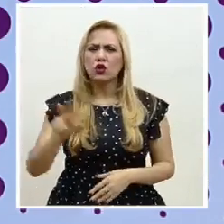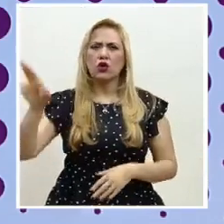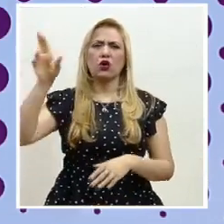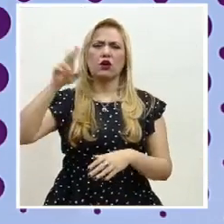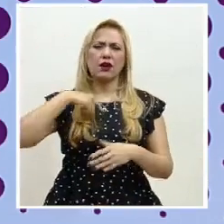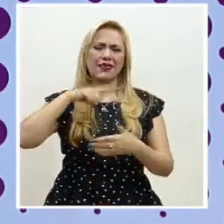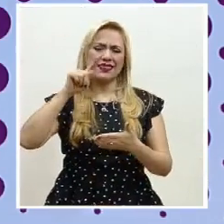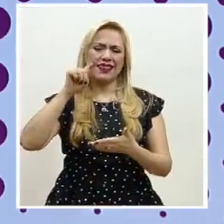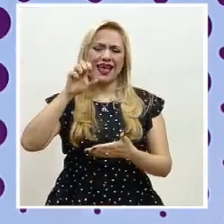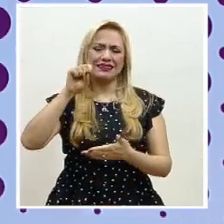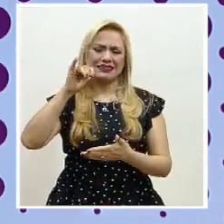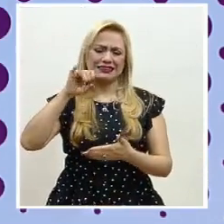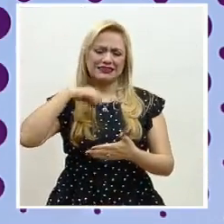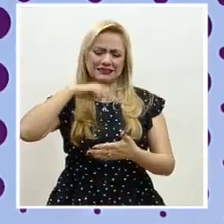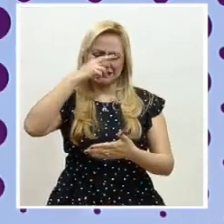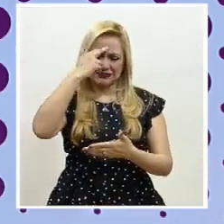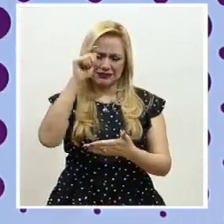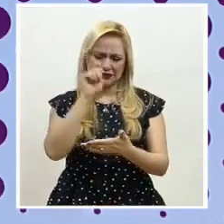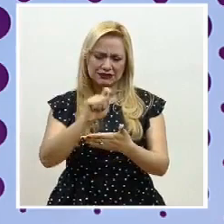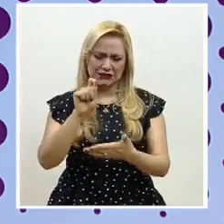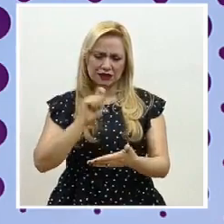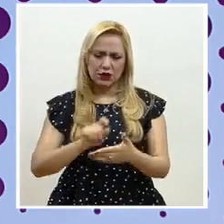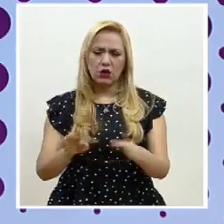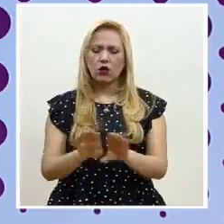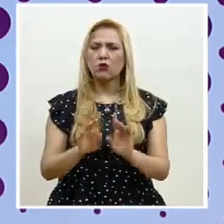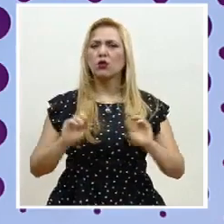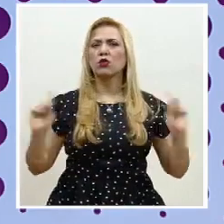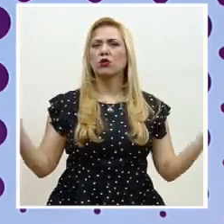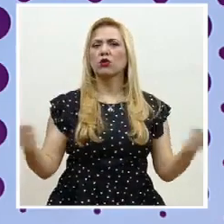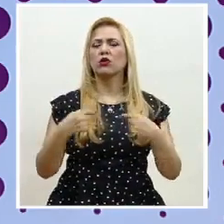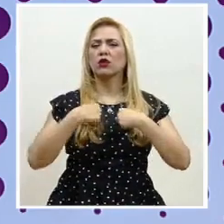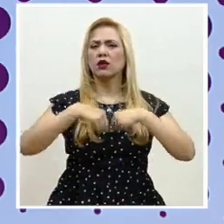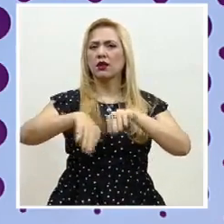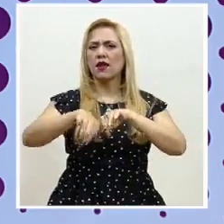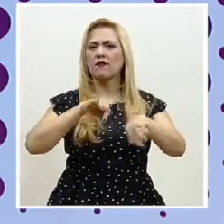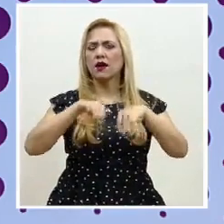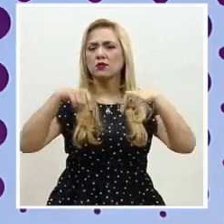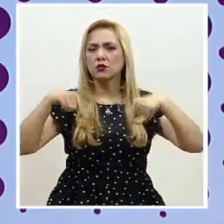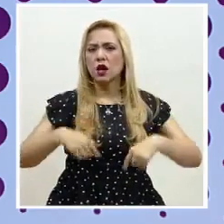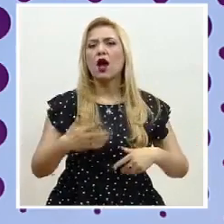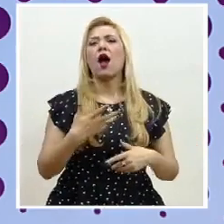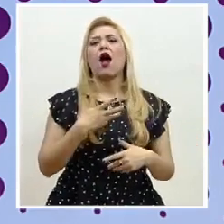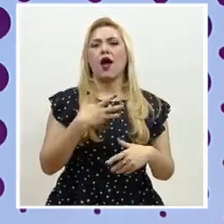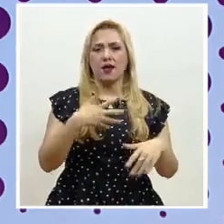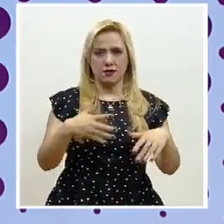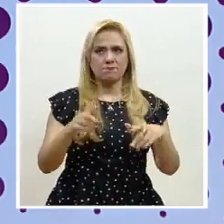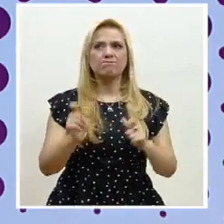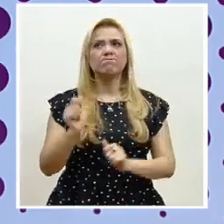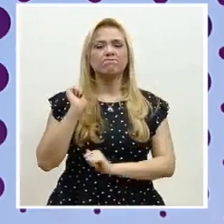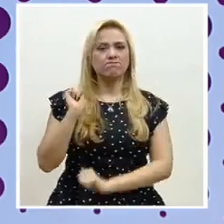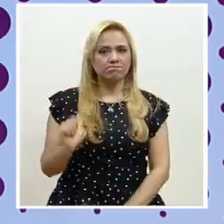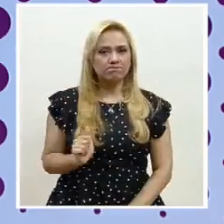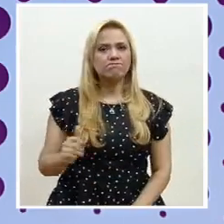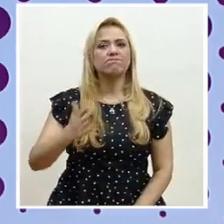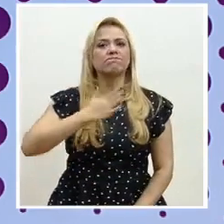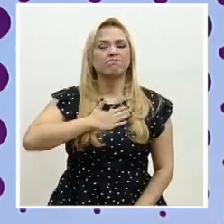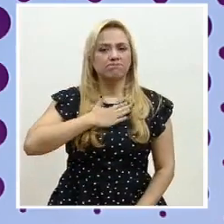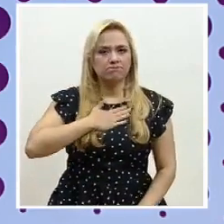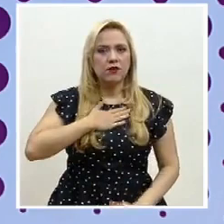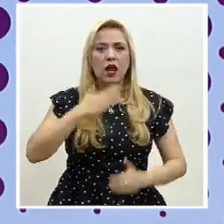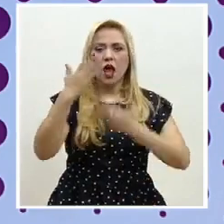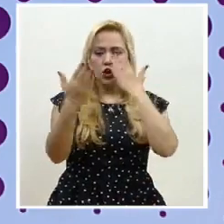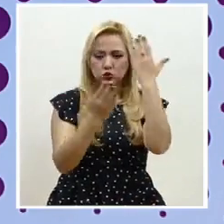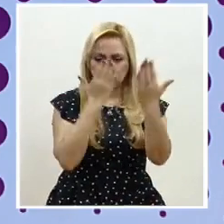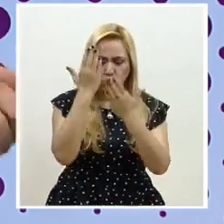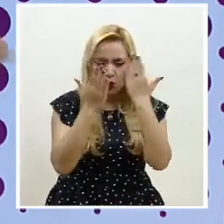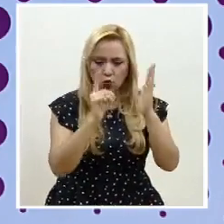trata de explicar la dinámica interna de los secretarios. Yo creo que los secretarios tenemos funciones generales. Somos un trabajo de estudio